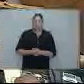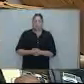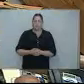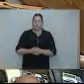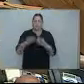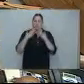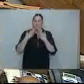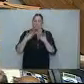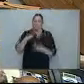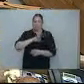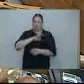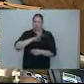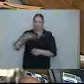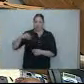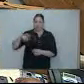Gracias, señor presidente.